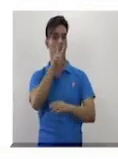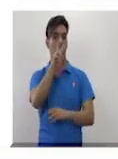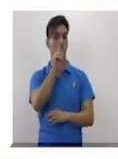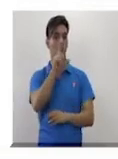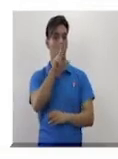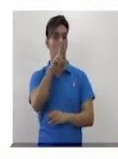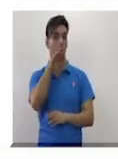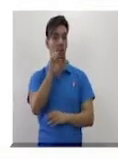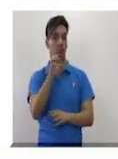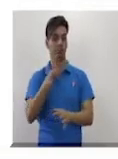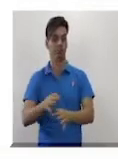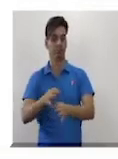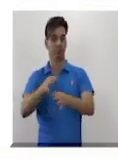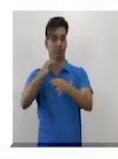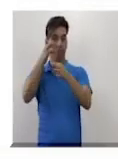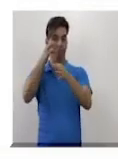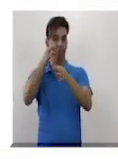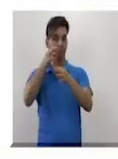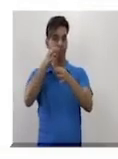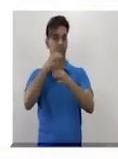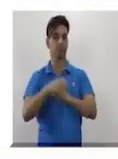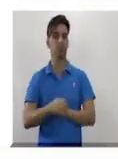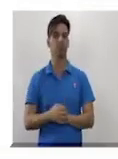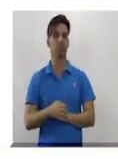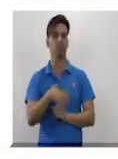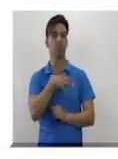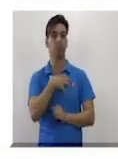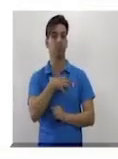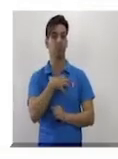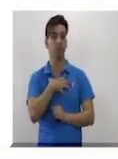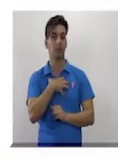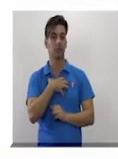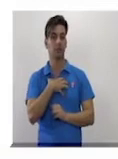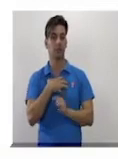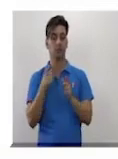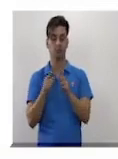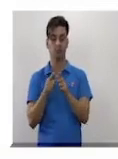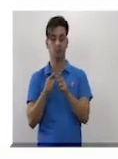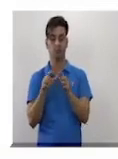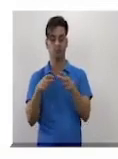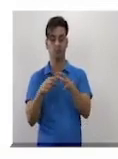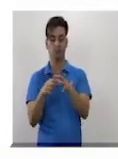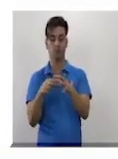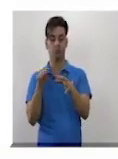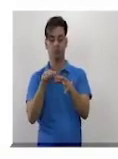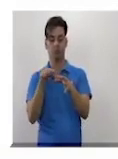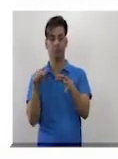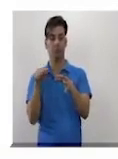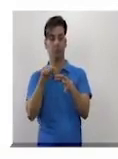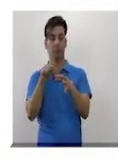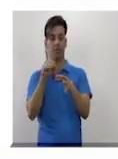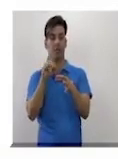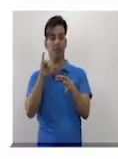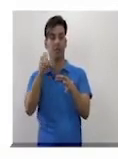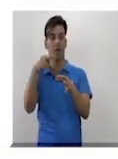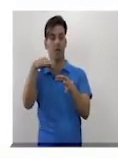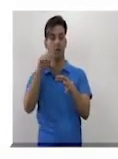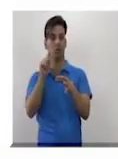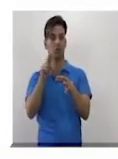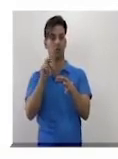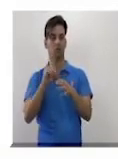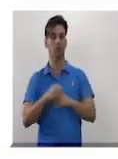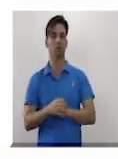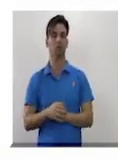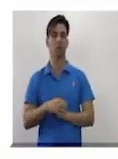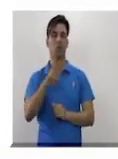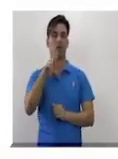estrecho, que tenemos el valor del diámetro, determinamos el valor del radio. Y